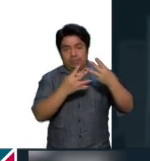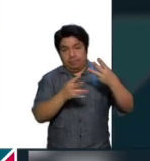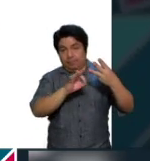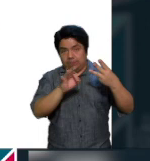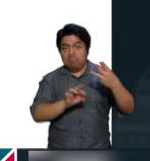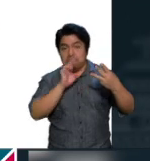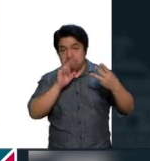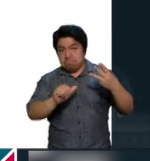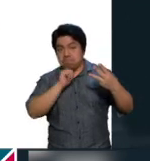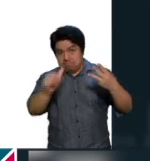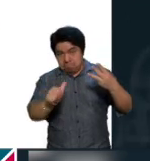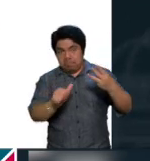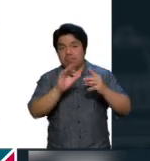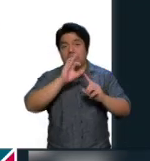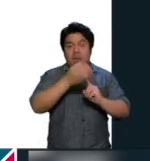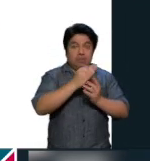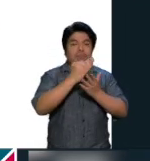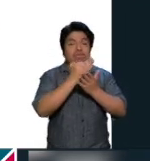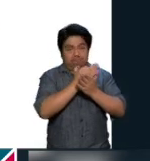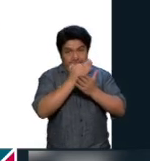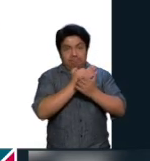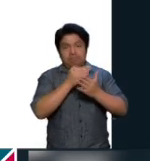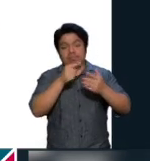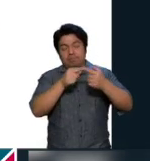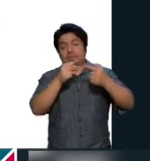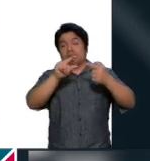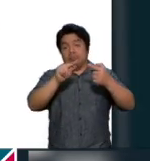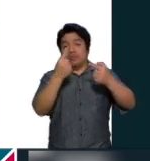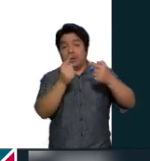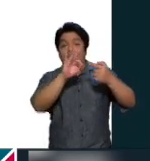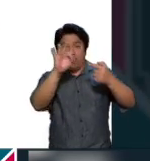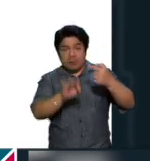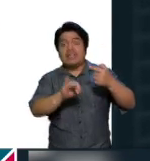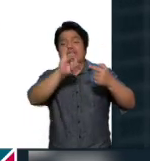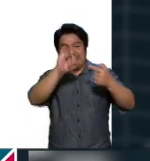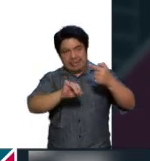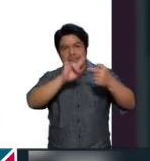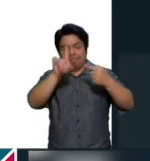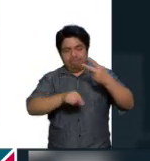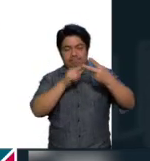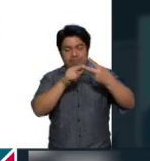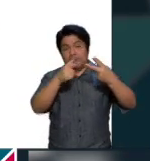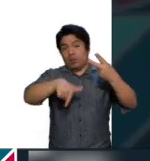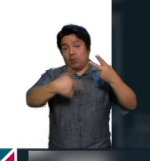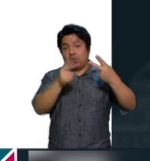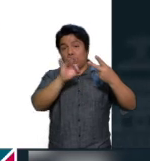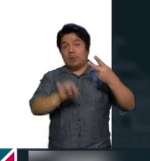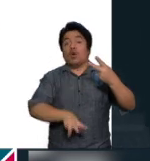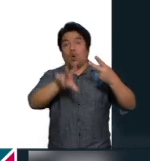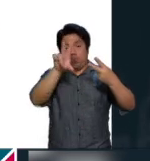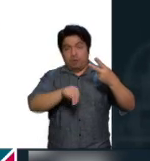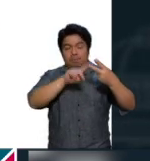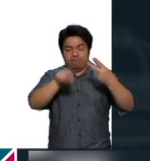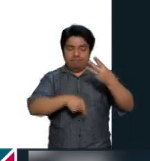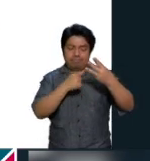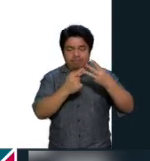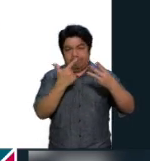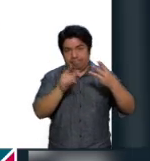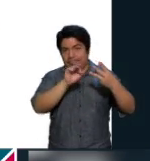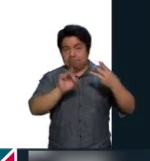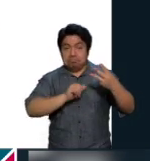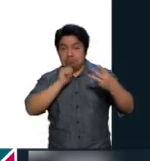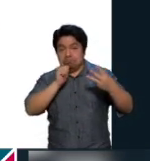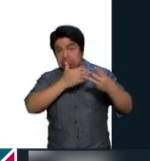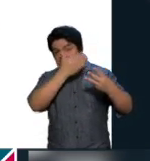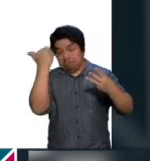no contestó. La Comisión Nacional de Encuestas obtuvo un 81% por el sí, 12% por el no y 7% que no sabe